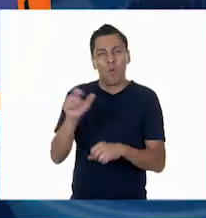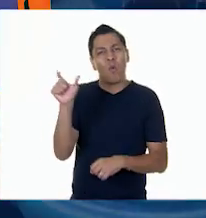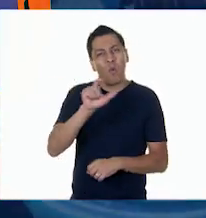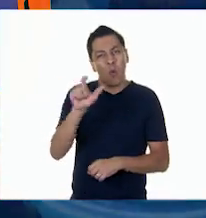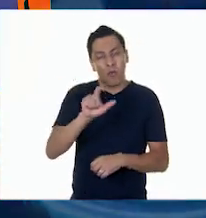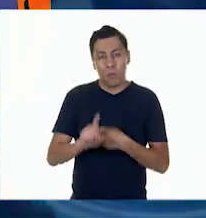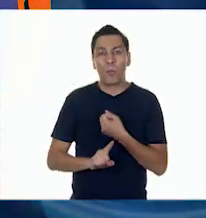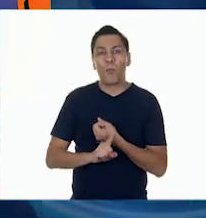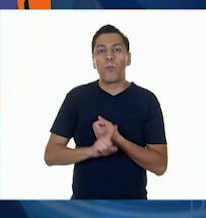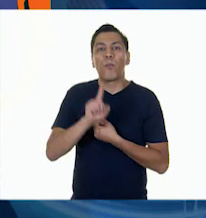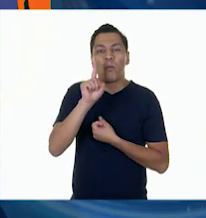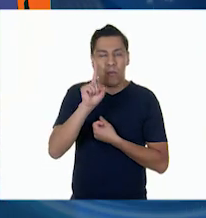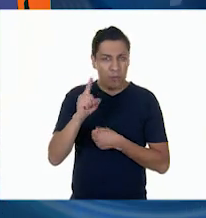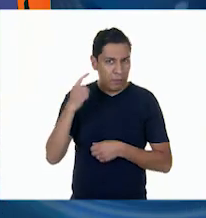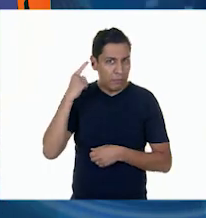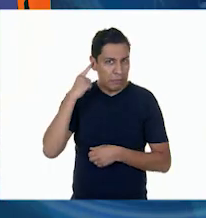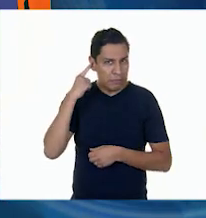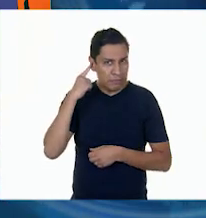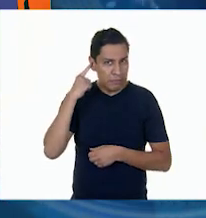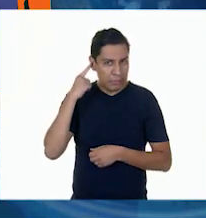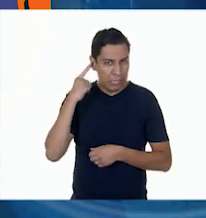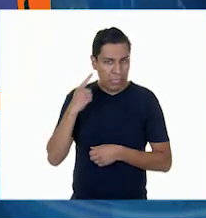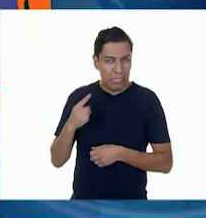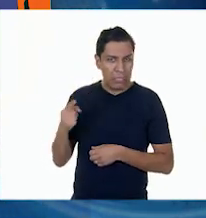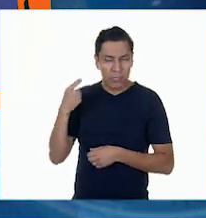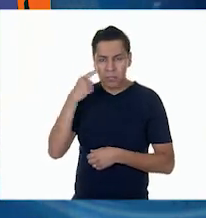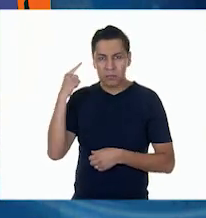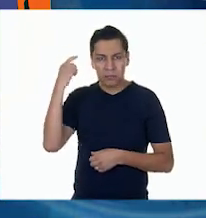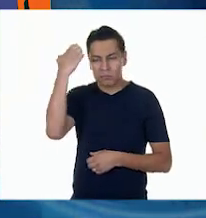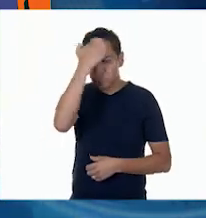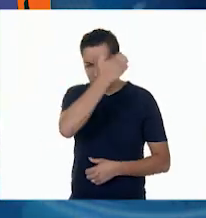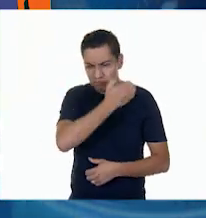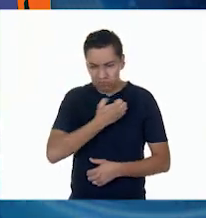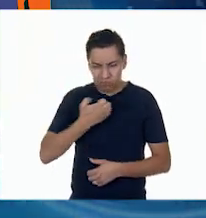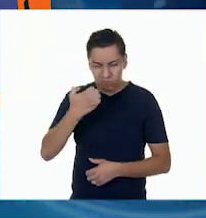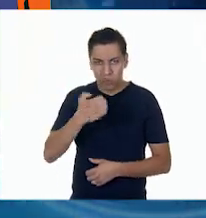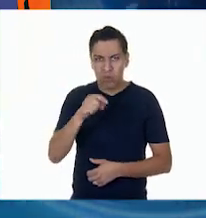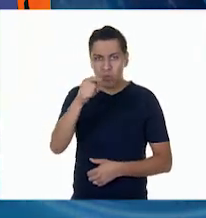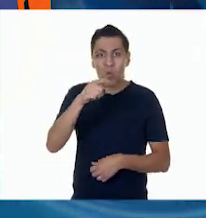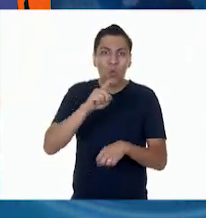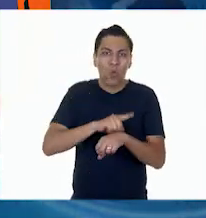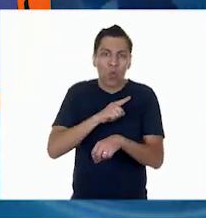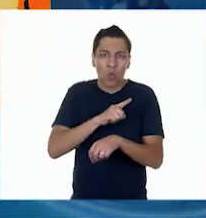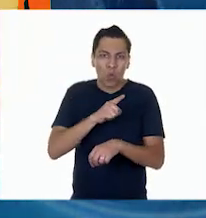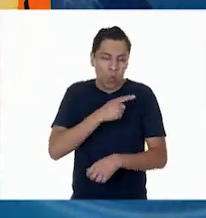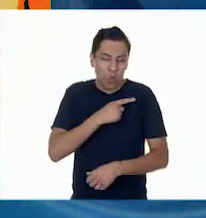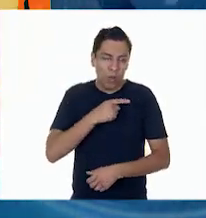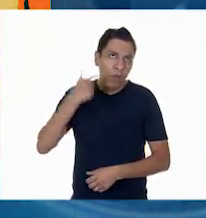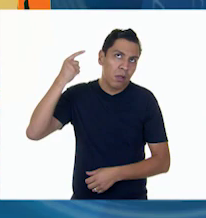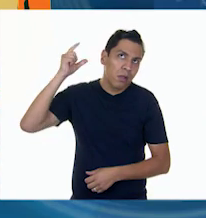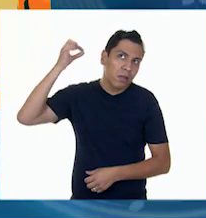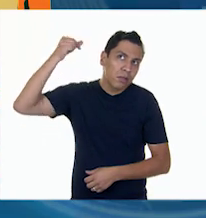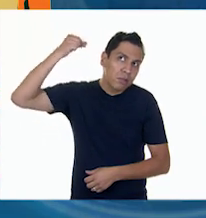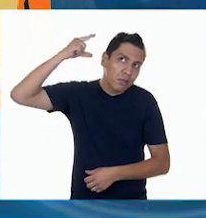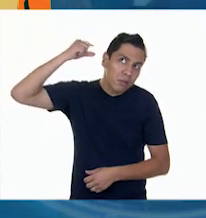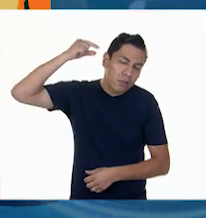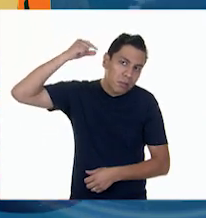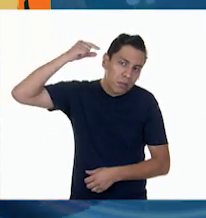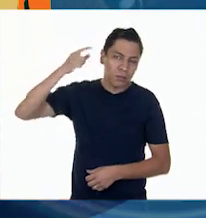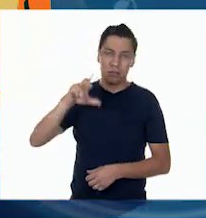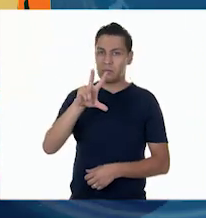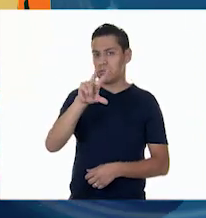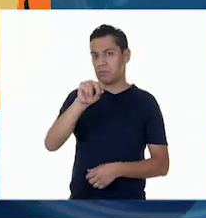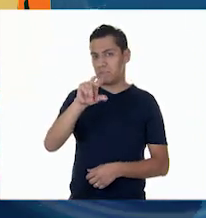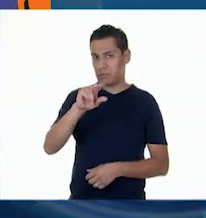tenemos problemas en el oído. Es decir, no tomar ningún otro tratamiento que no indique el médico. Espero que esta información les